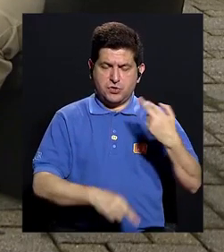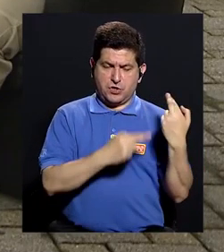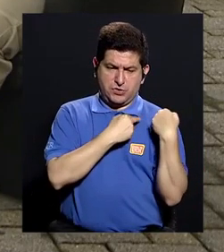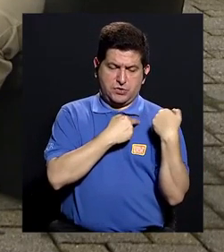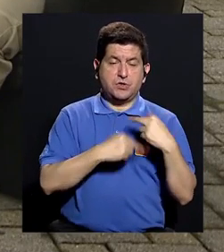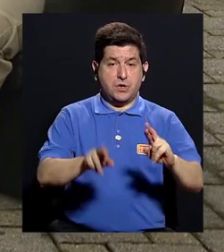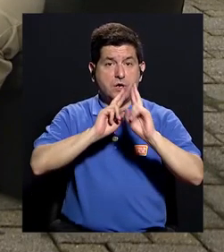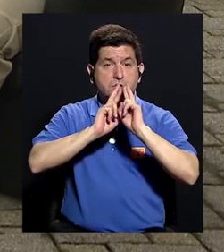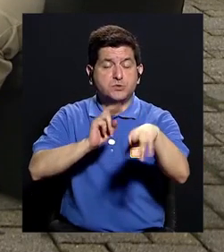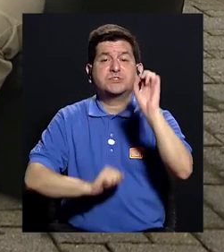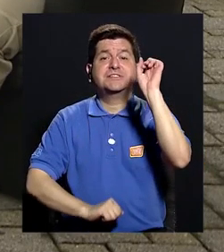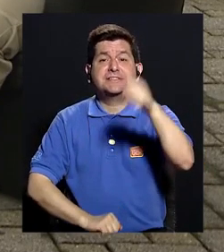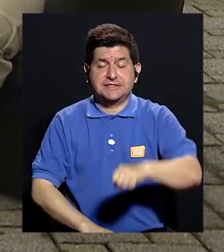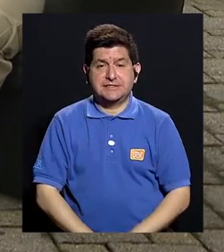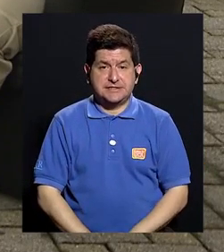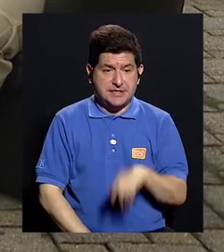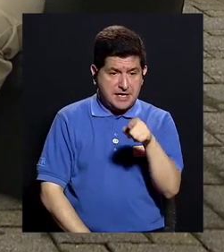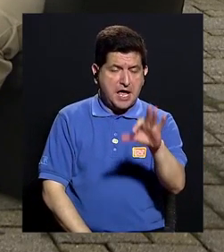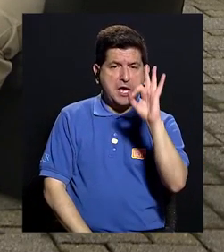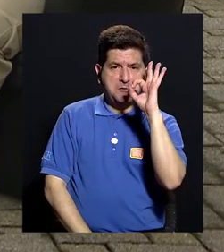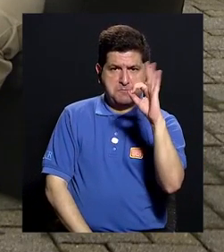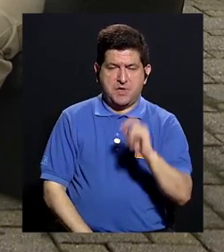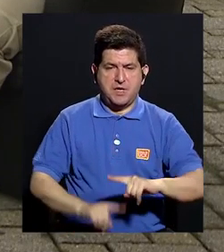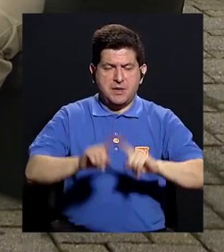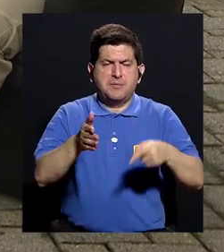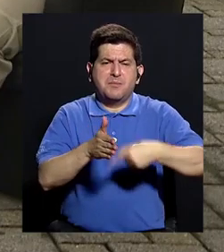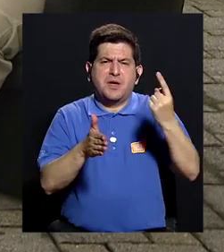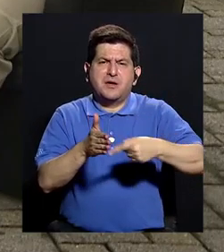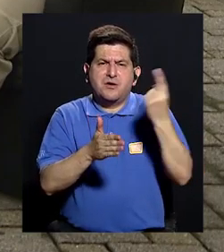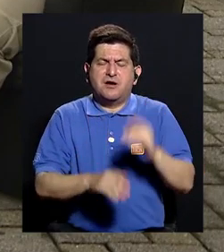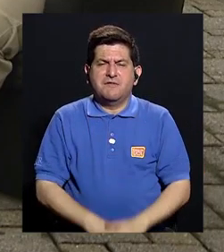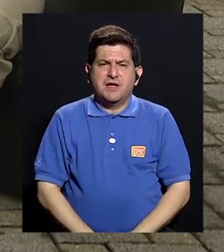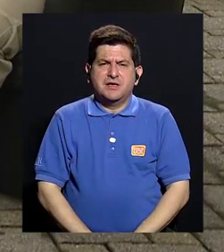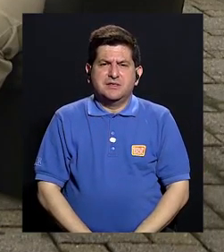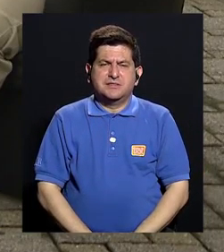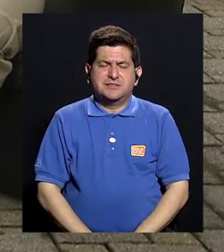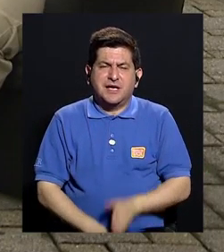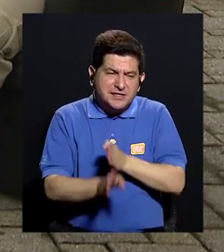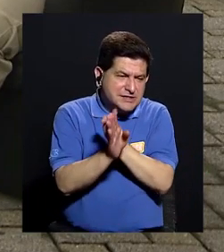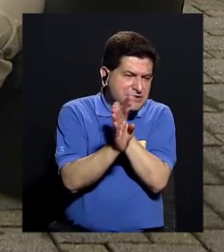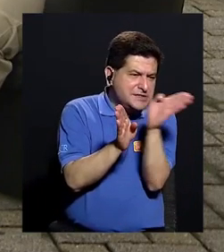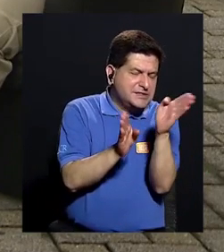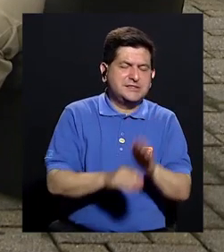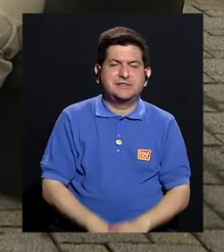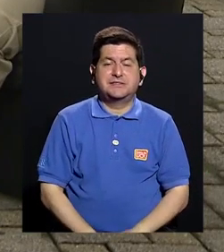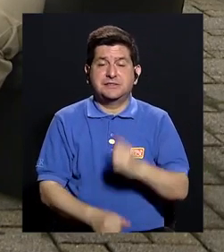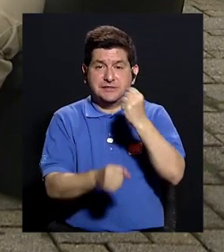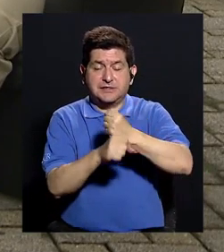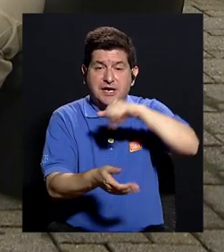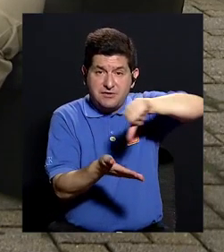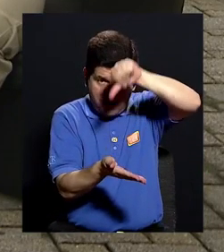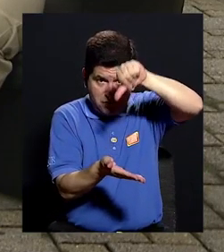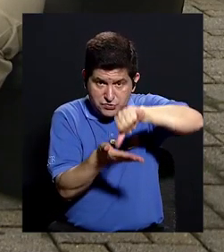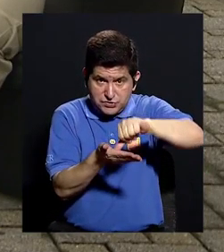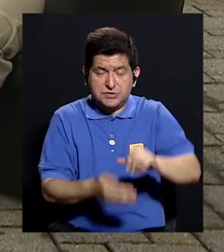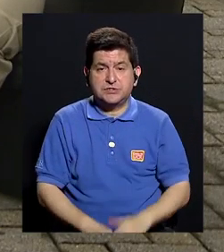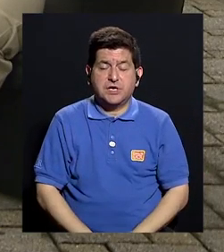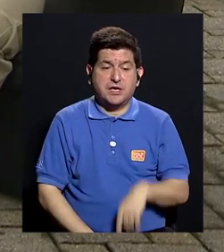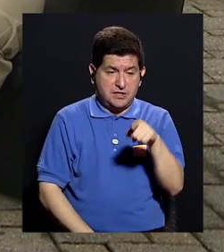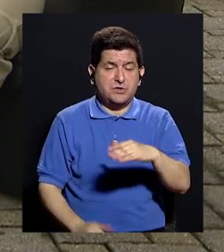y si la respuesta es sí ahí vamos bien pero a veces perdemos la perspectiva de que el centro de la tarea local